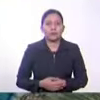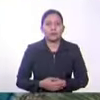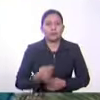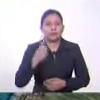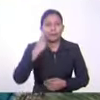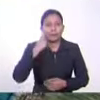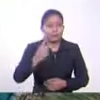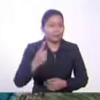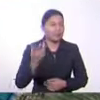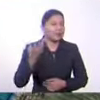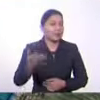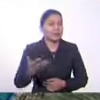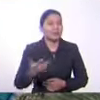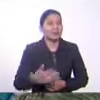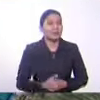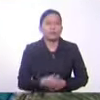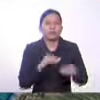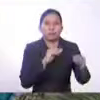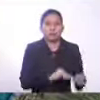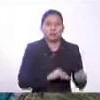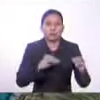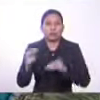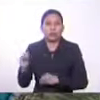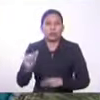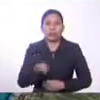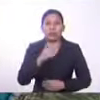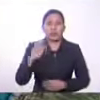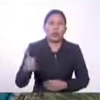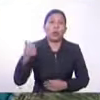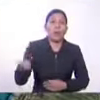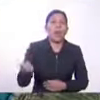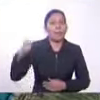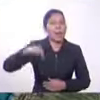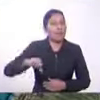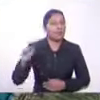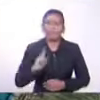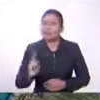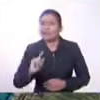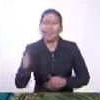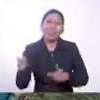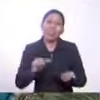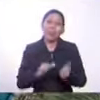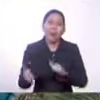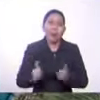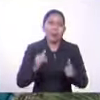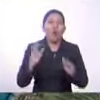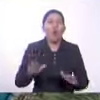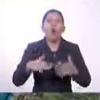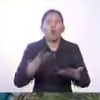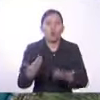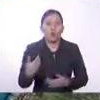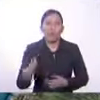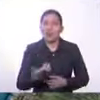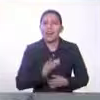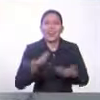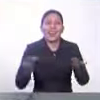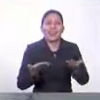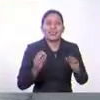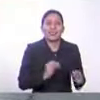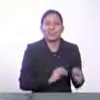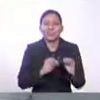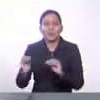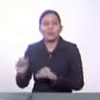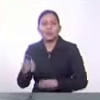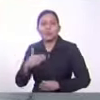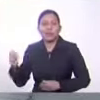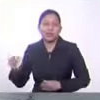Vemos entonces que la migración no es buena ni mala, sino que va a depender de la forma en que nosotros hagamos la migración. Cierto,